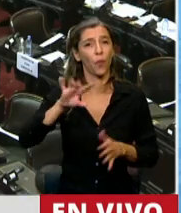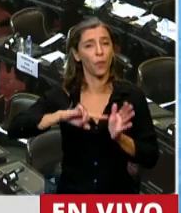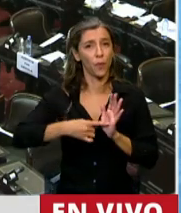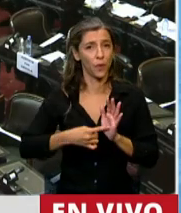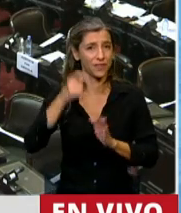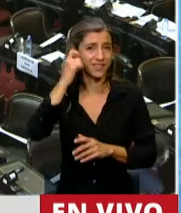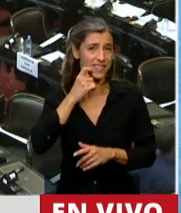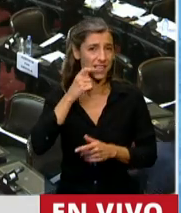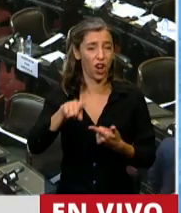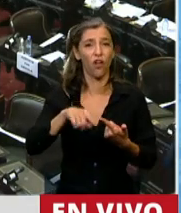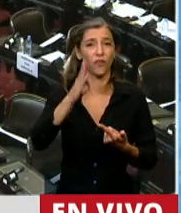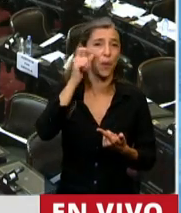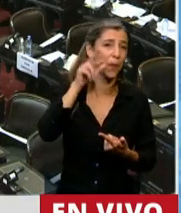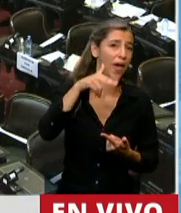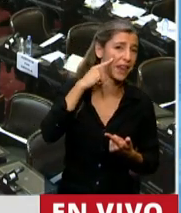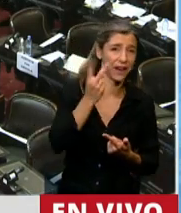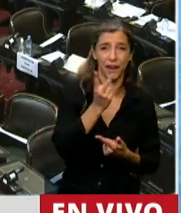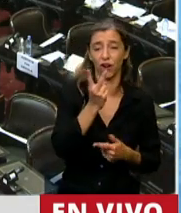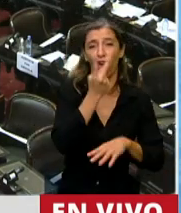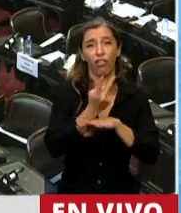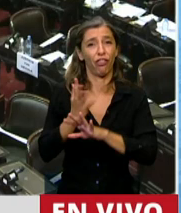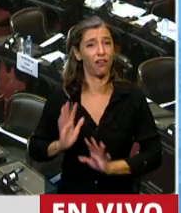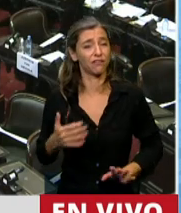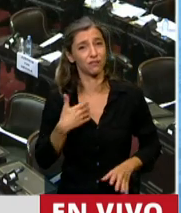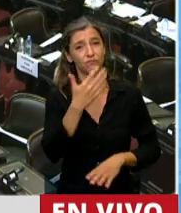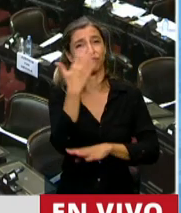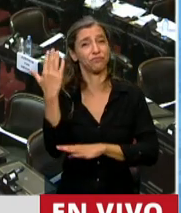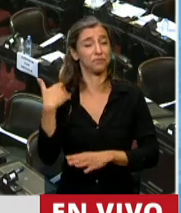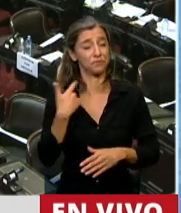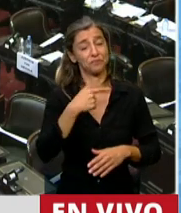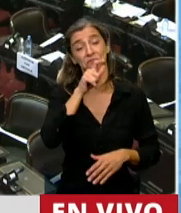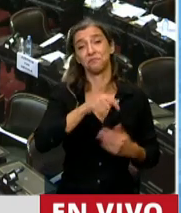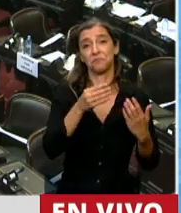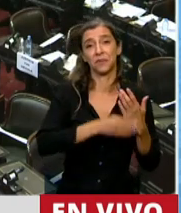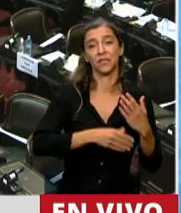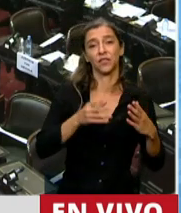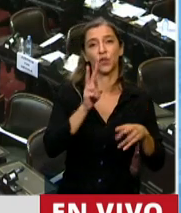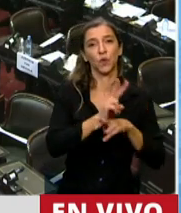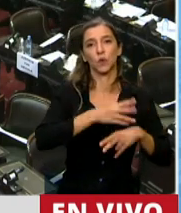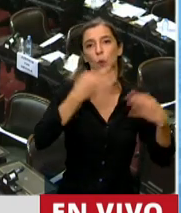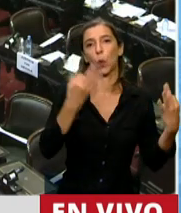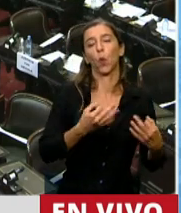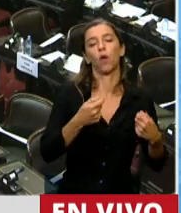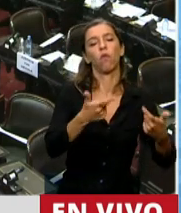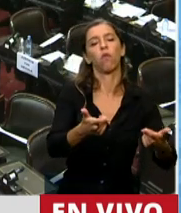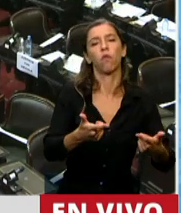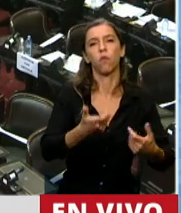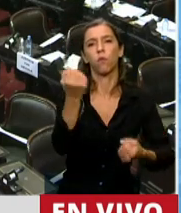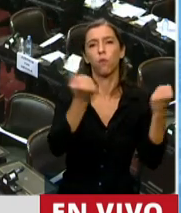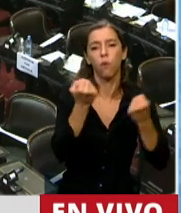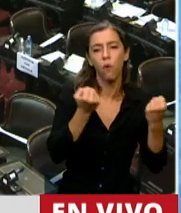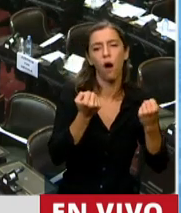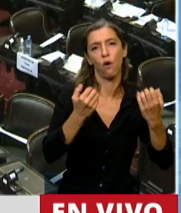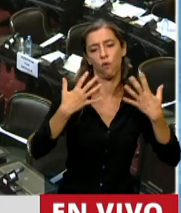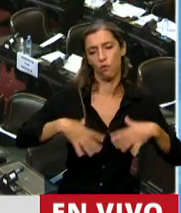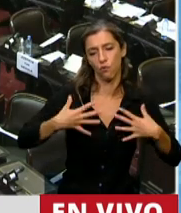Berni, donde el ministro de Seguridad hacía, en este acto donde entregaban patrulleros y equipamiento para